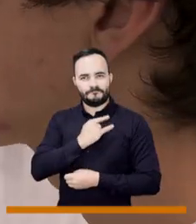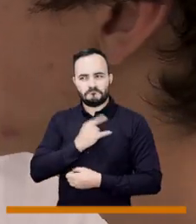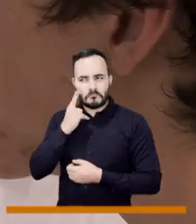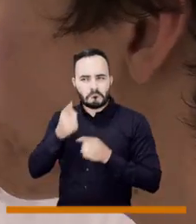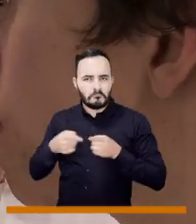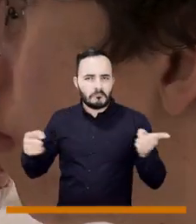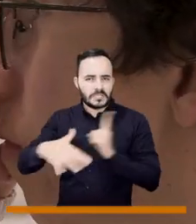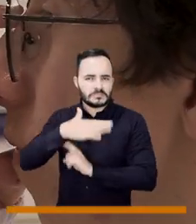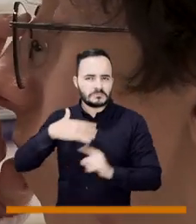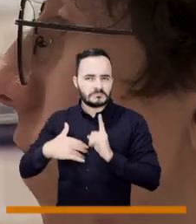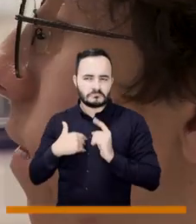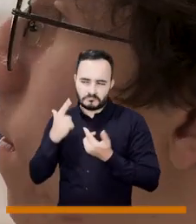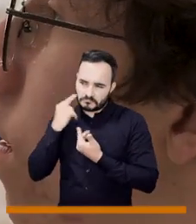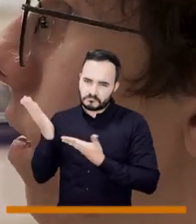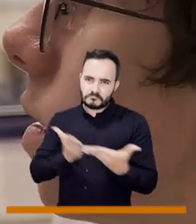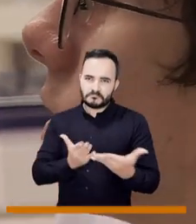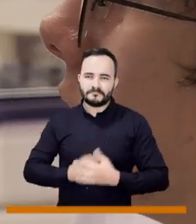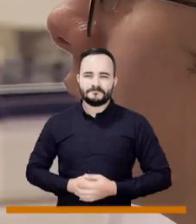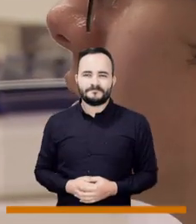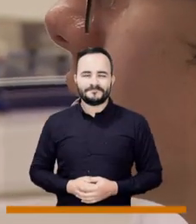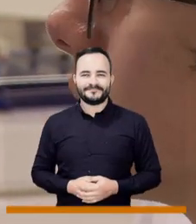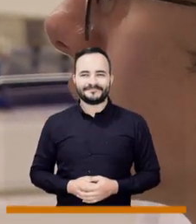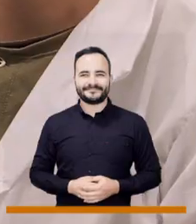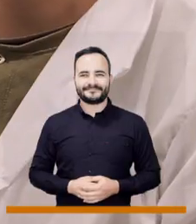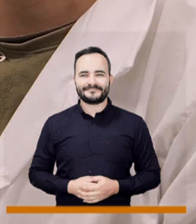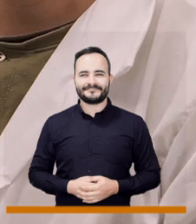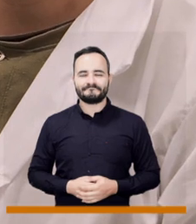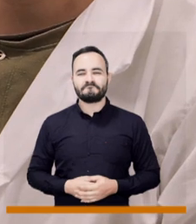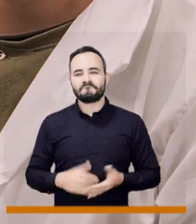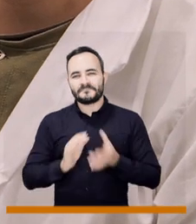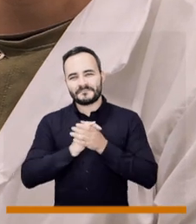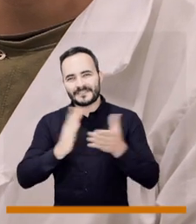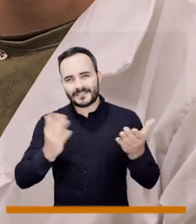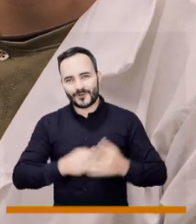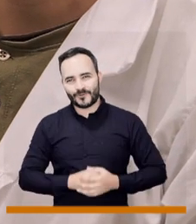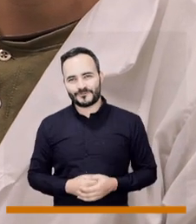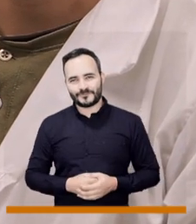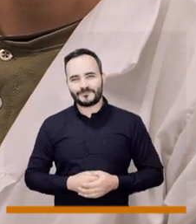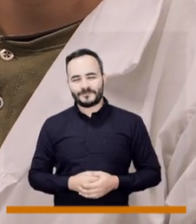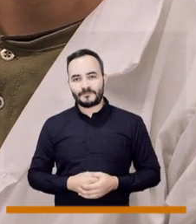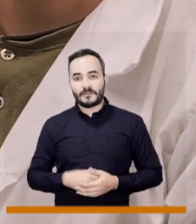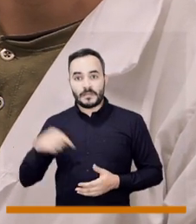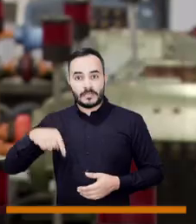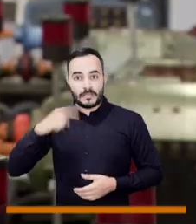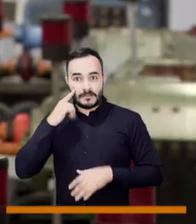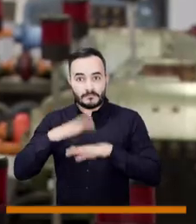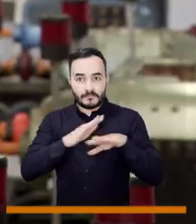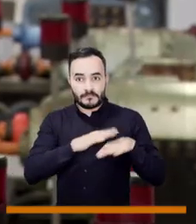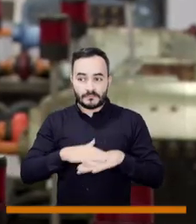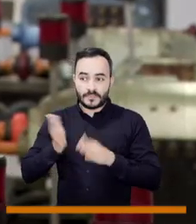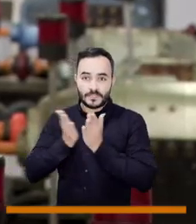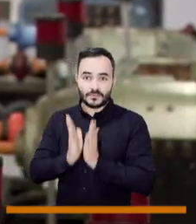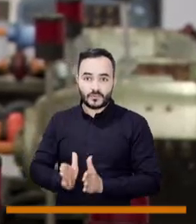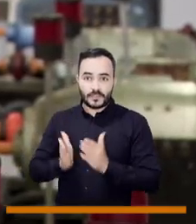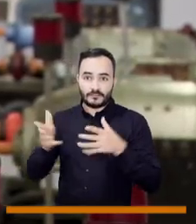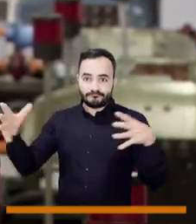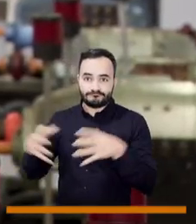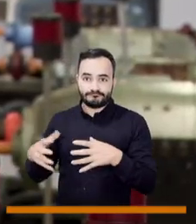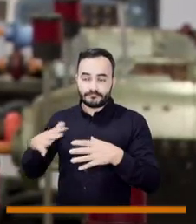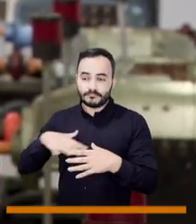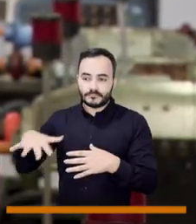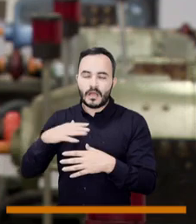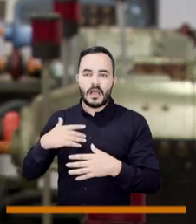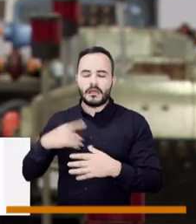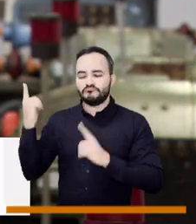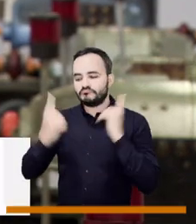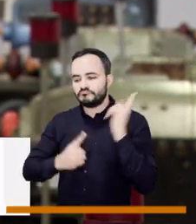aquí. Profe, bienvenido. Bueno, un gran saludo. Aquí se entrenan los estudiantes en los motores que tienen los